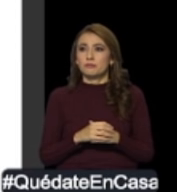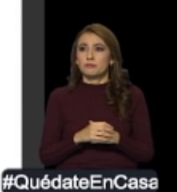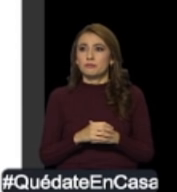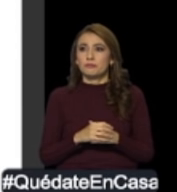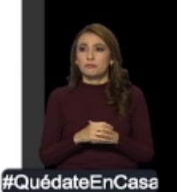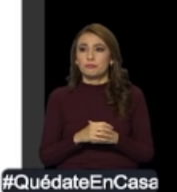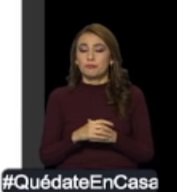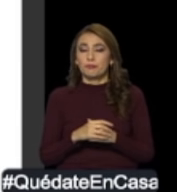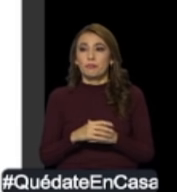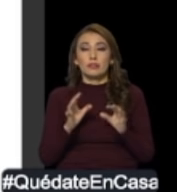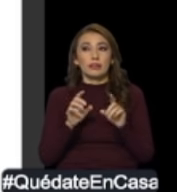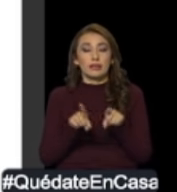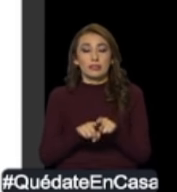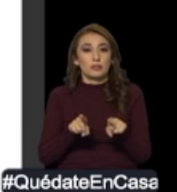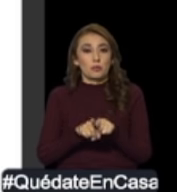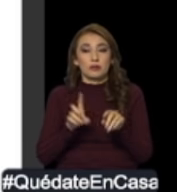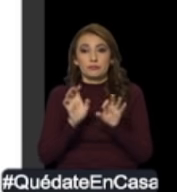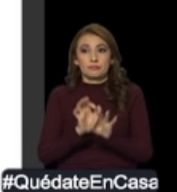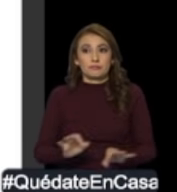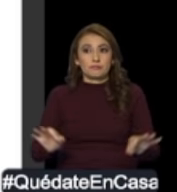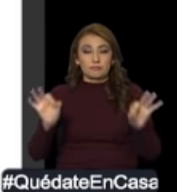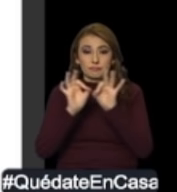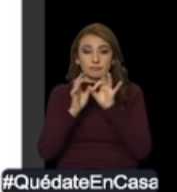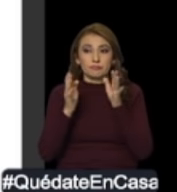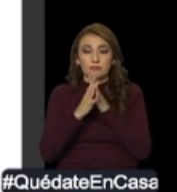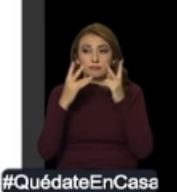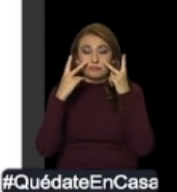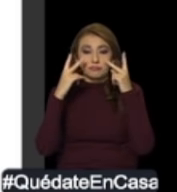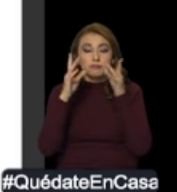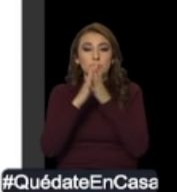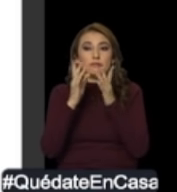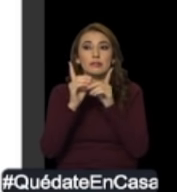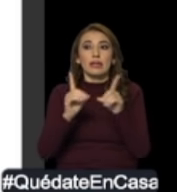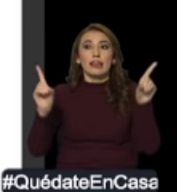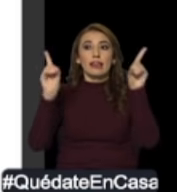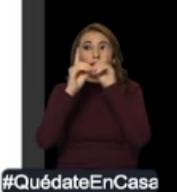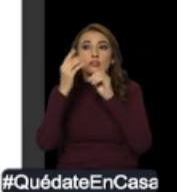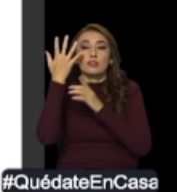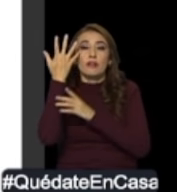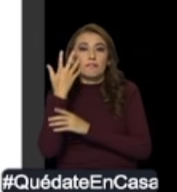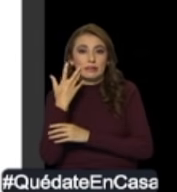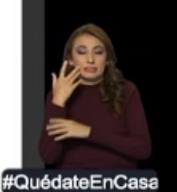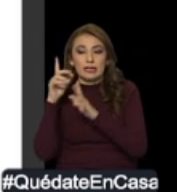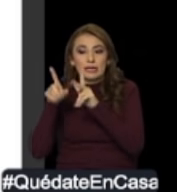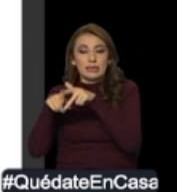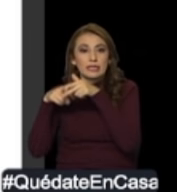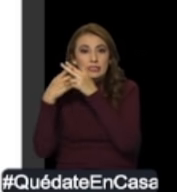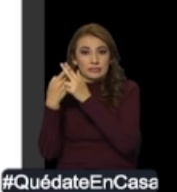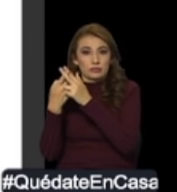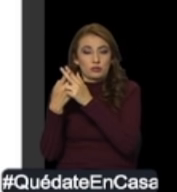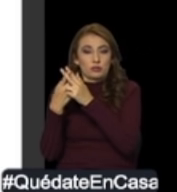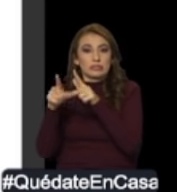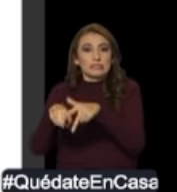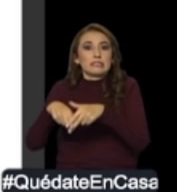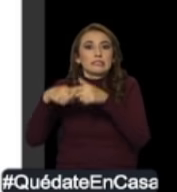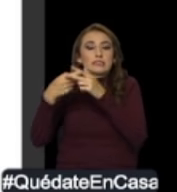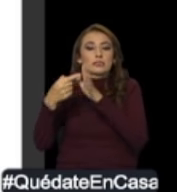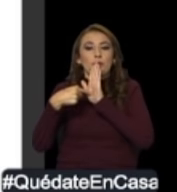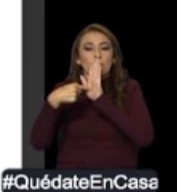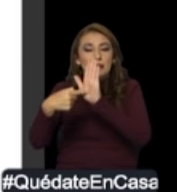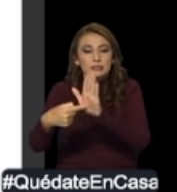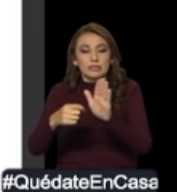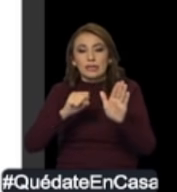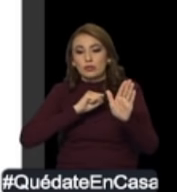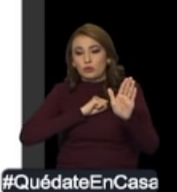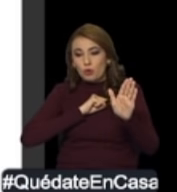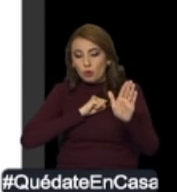más interesante, se presentan también los casos confirmados por fecha de inicio de síntomas y que pertenece a la provincia